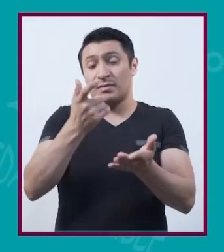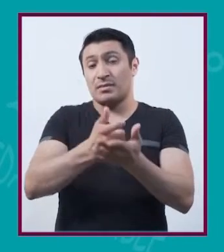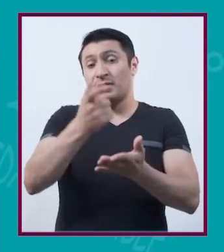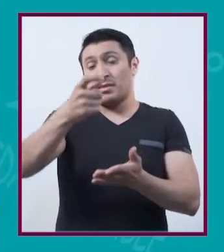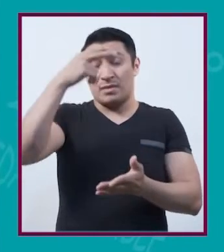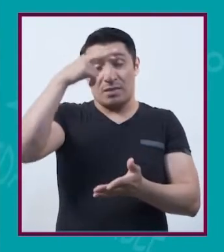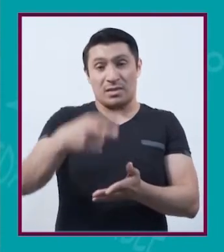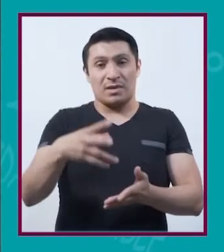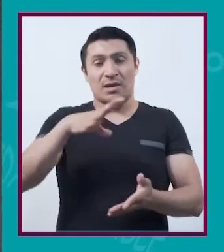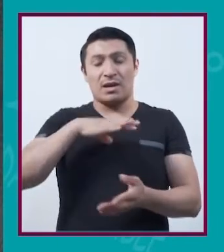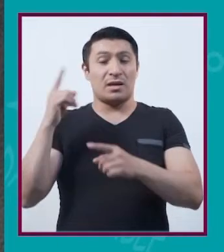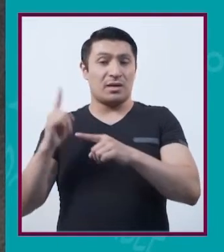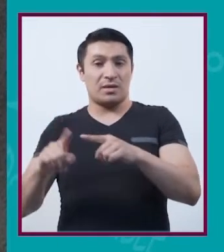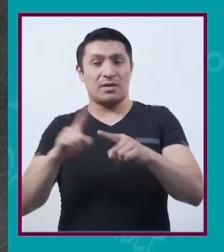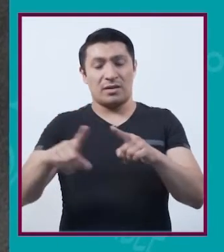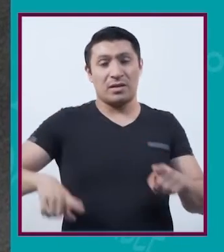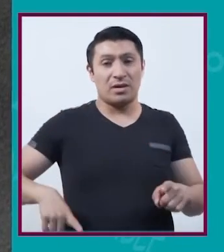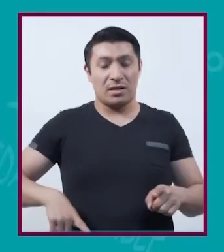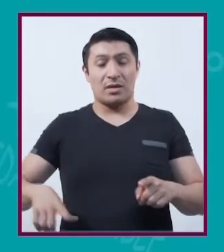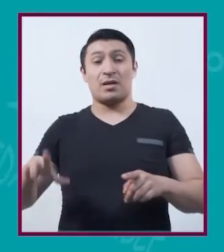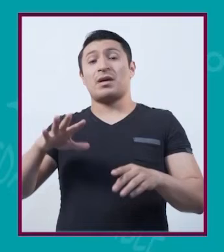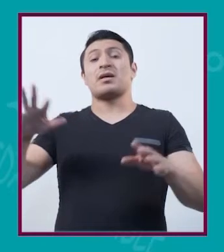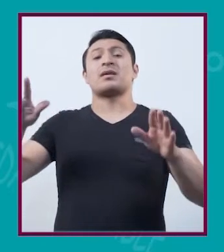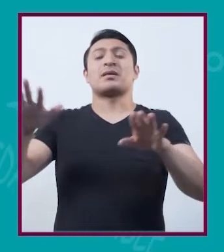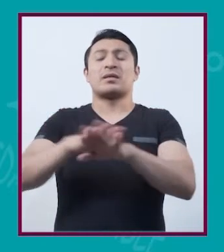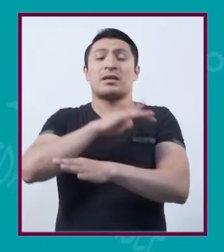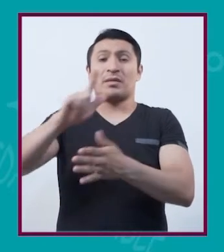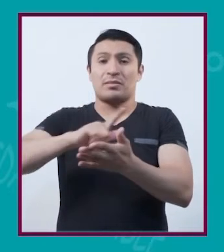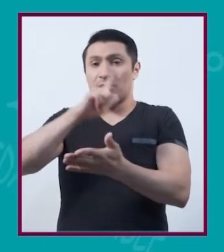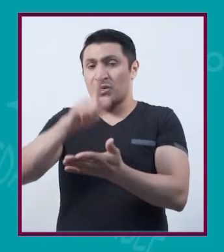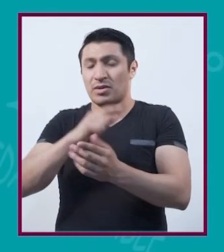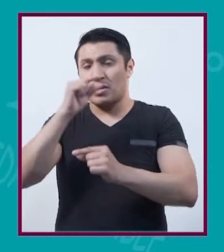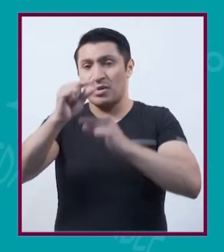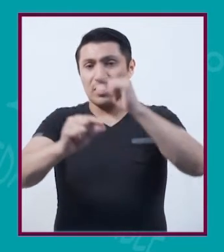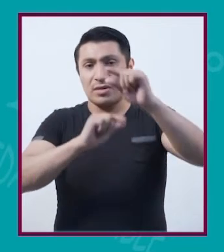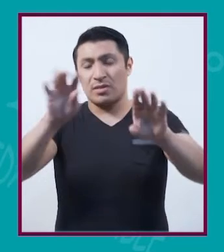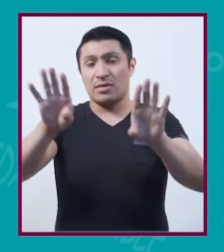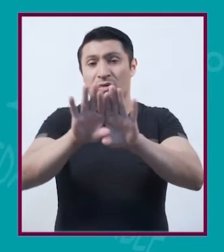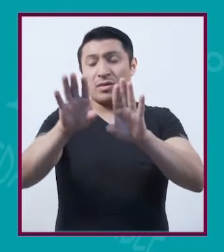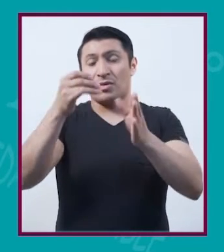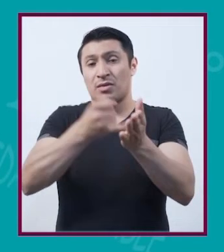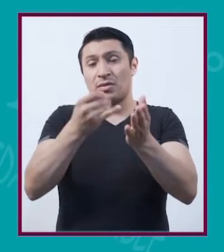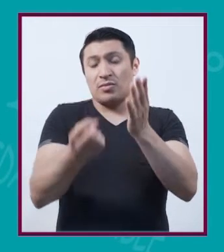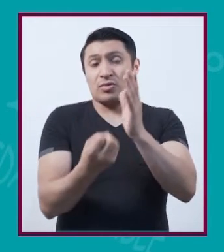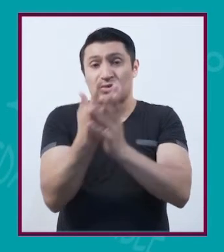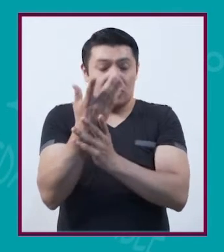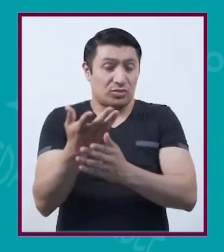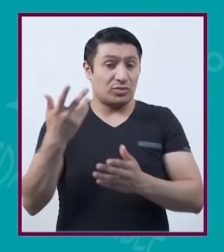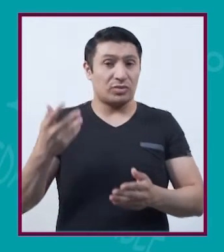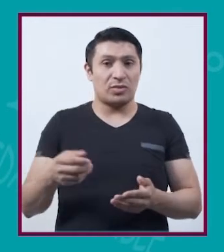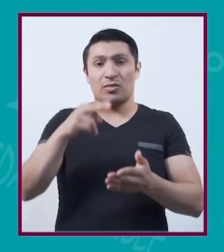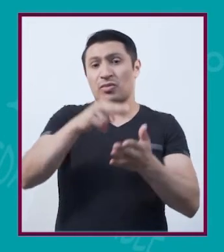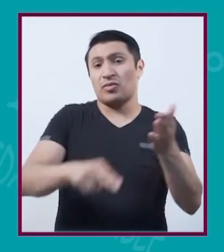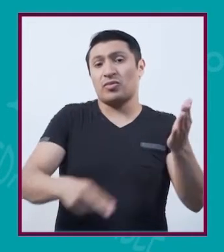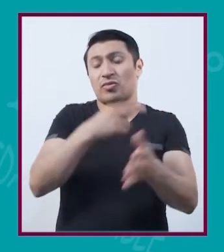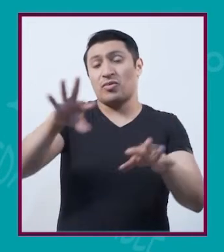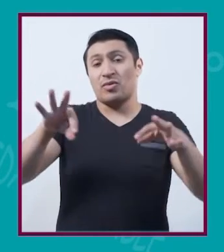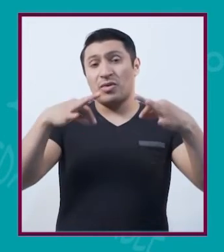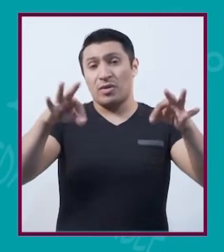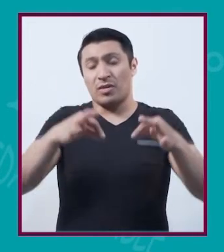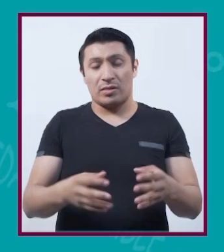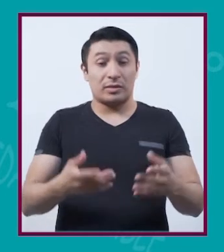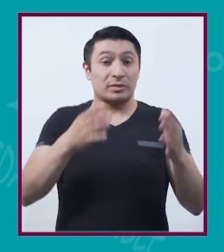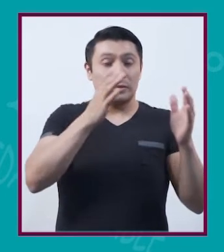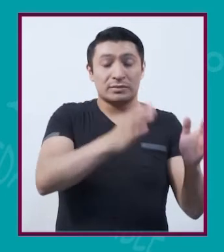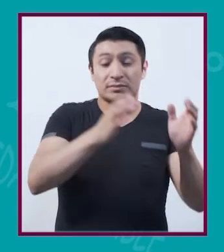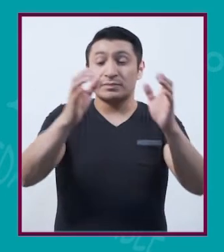tributario mexicano. Los diferentes gobiernos se valieron de reformas graduales, como la creación de nuevos impuestos directos, la